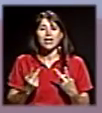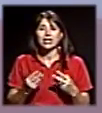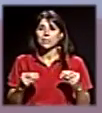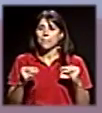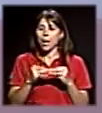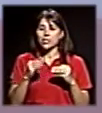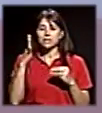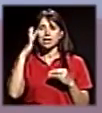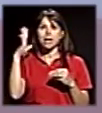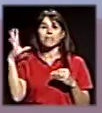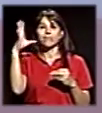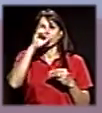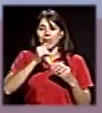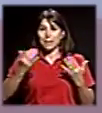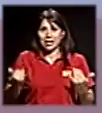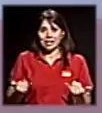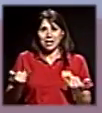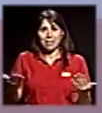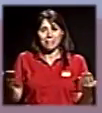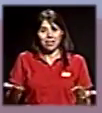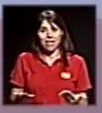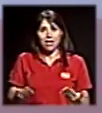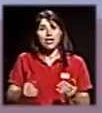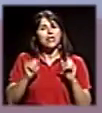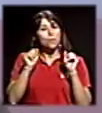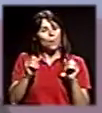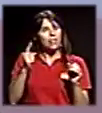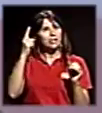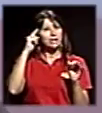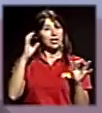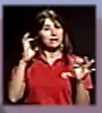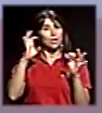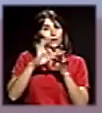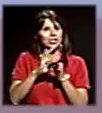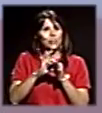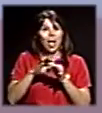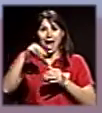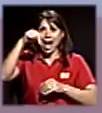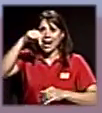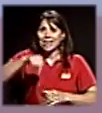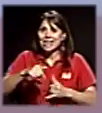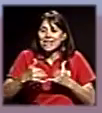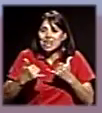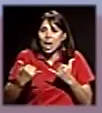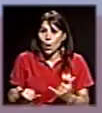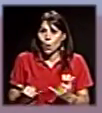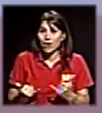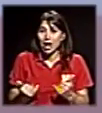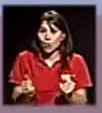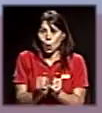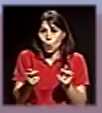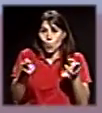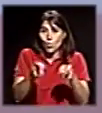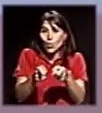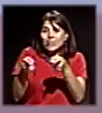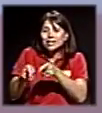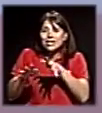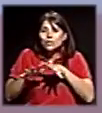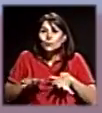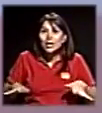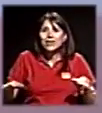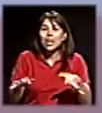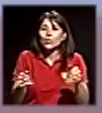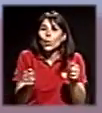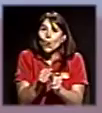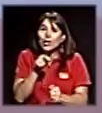presente y tengas esos esas conexiones Aquí y ahora con lo que esté sucediendo con esa